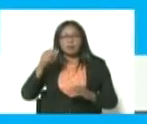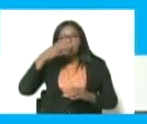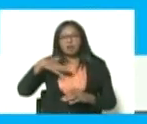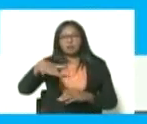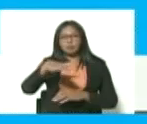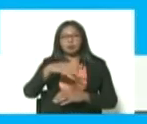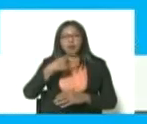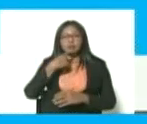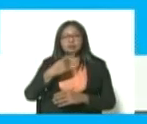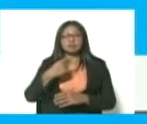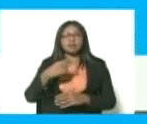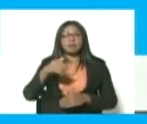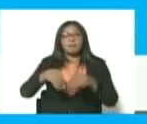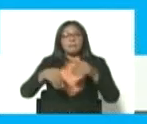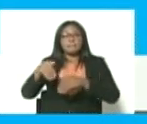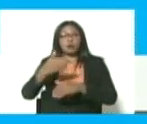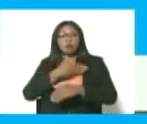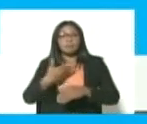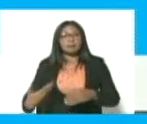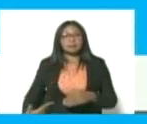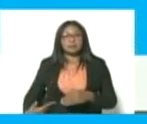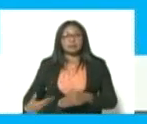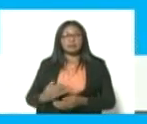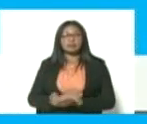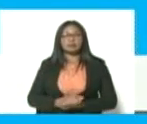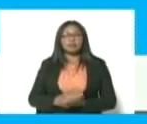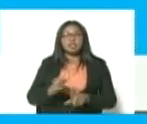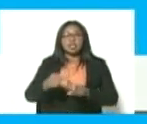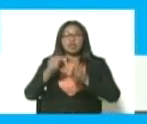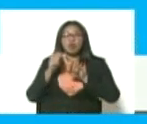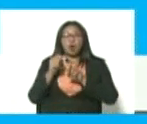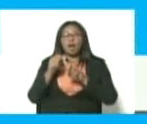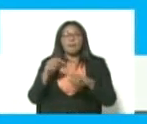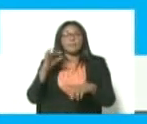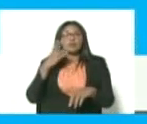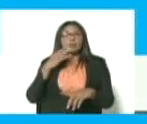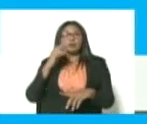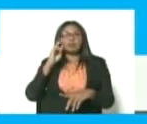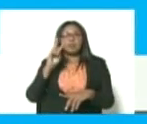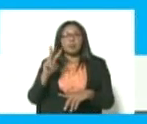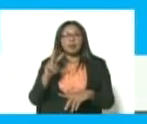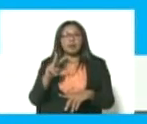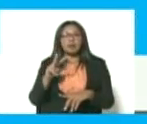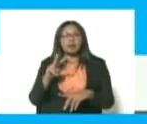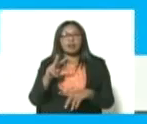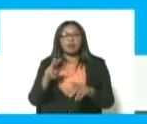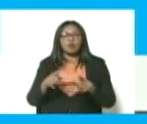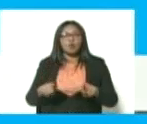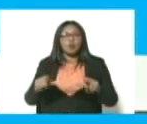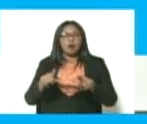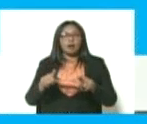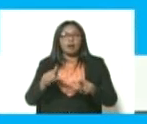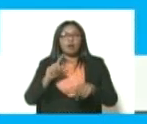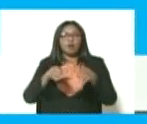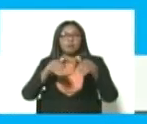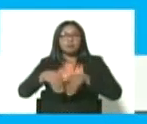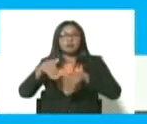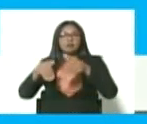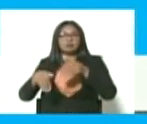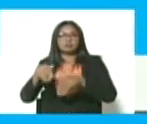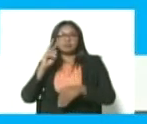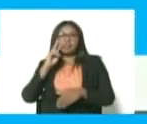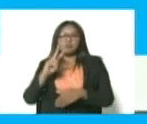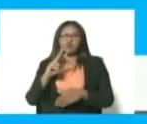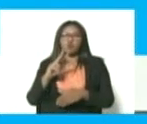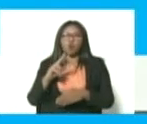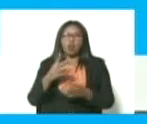el presidente. Y no se da el desorden ese que los colegios electorales demostraron, que dejaron bien mal parada